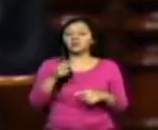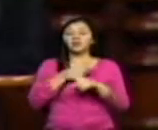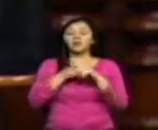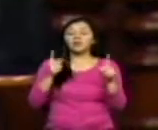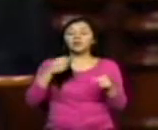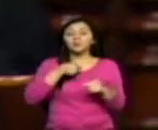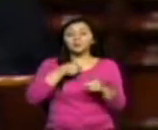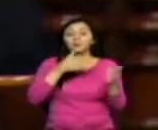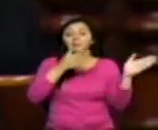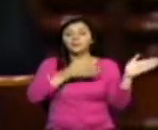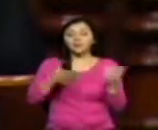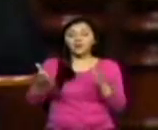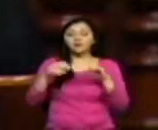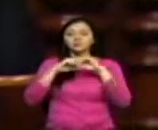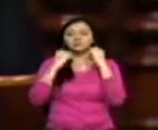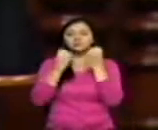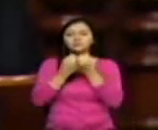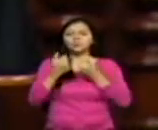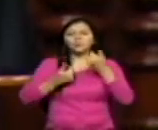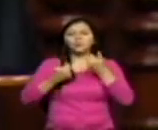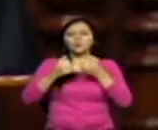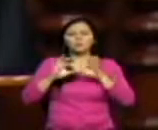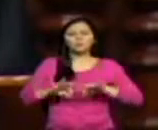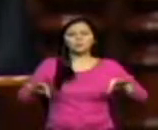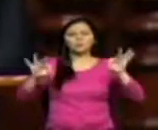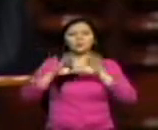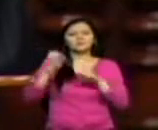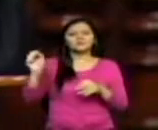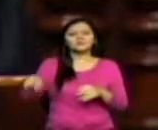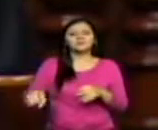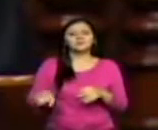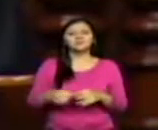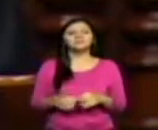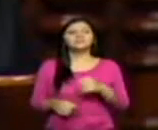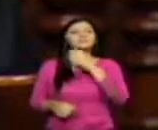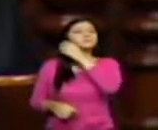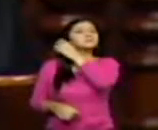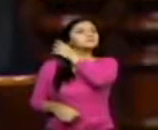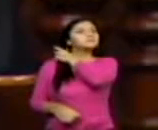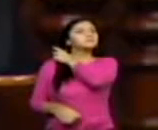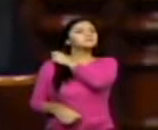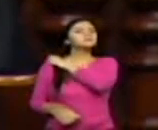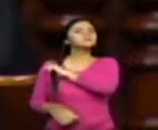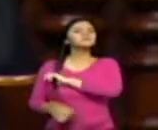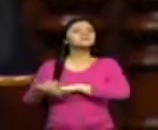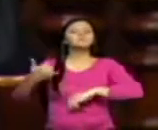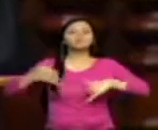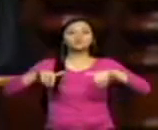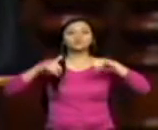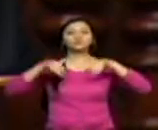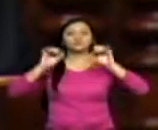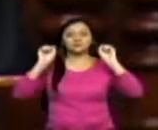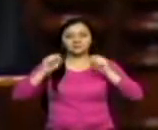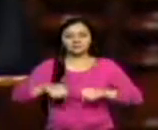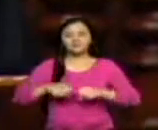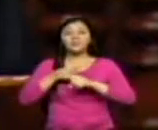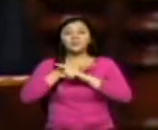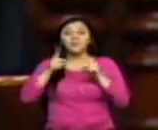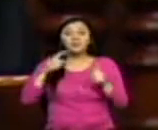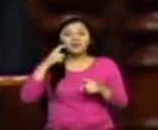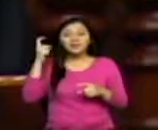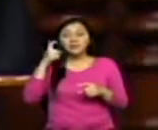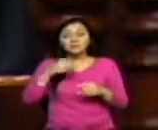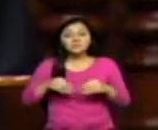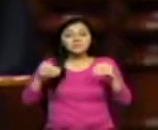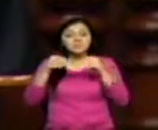Nuestros programas sociales son importantes y van a continuar, pero